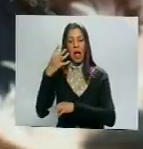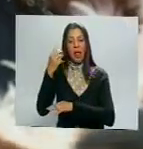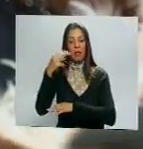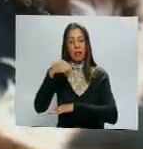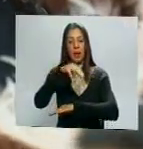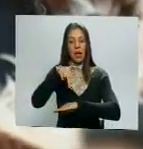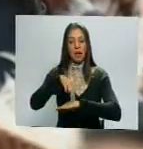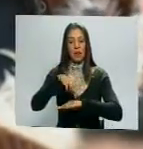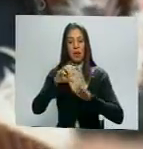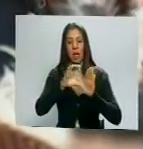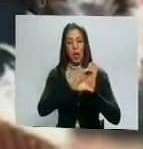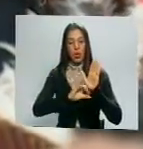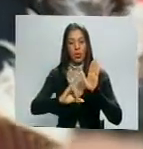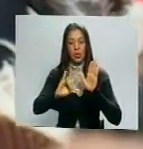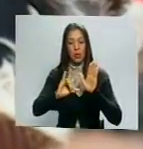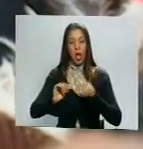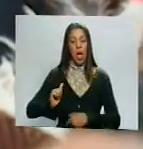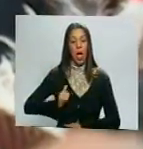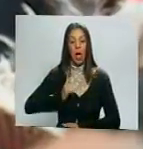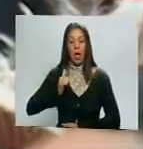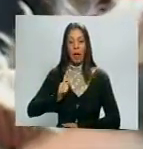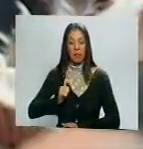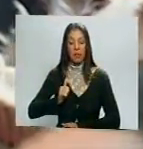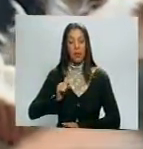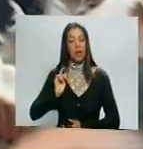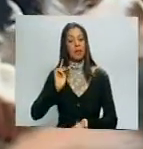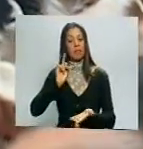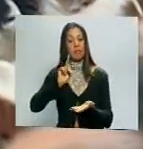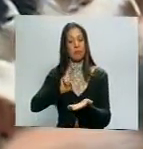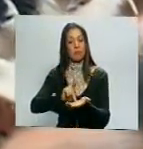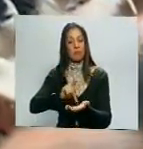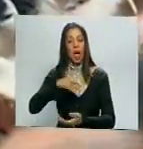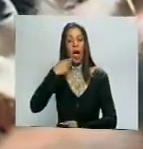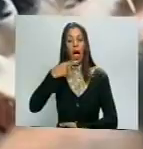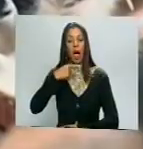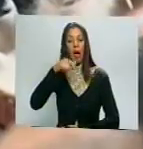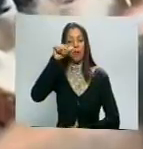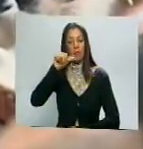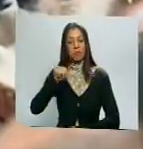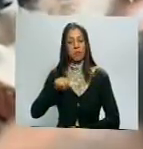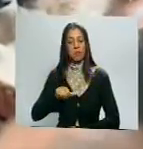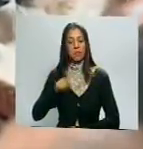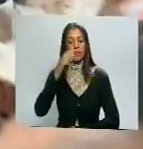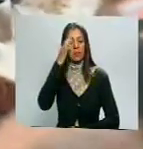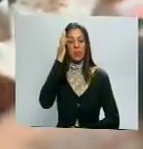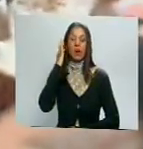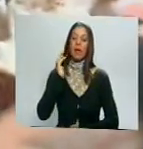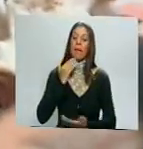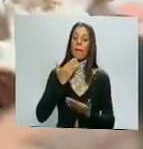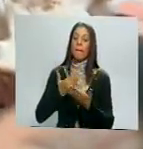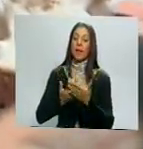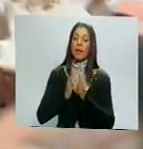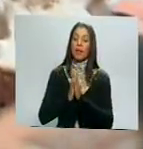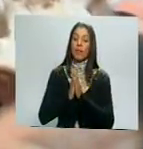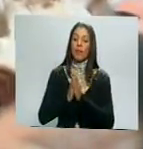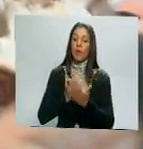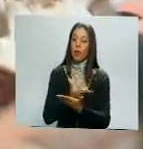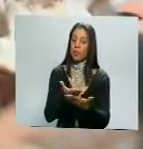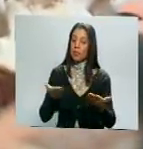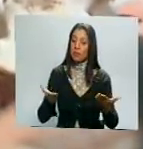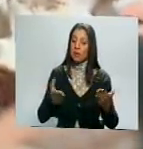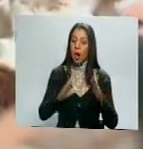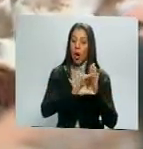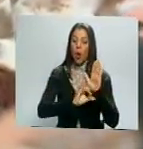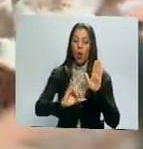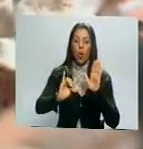Nacional Constituyente. Aprovecho este derecho de palabra para solicitar a mis colegas